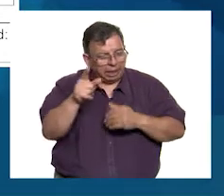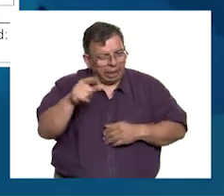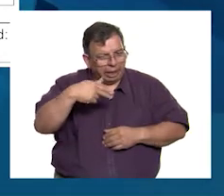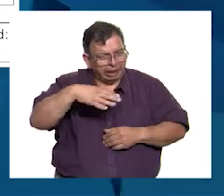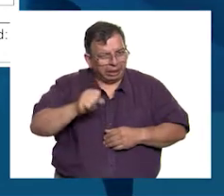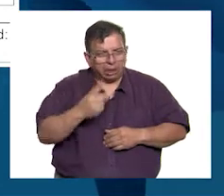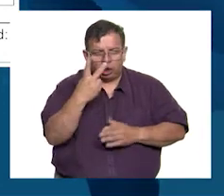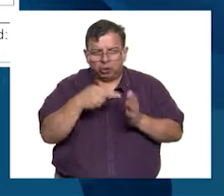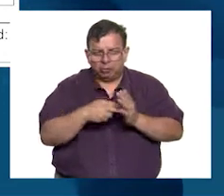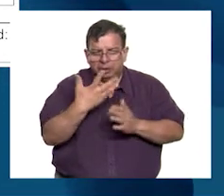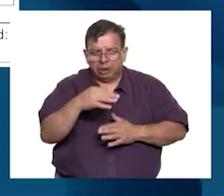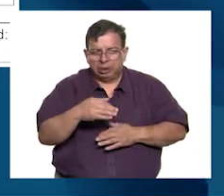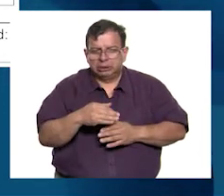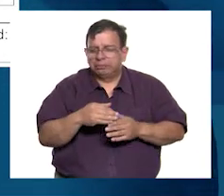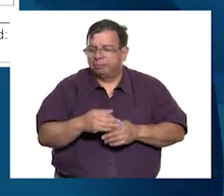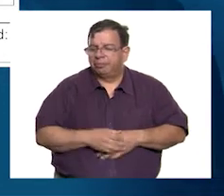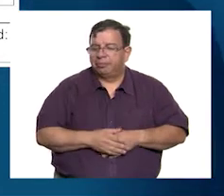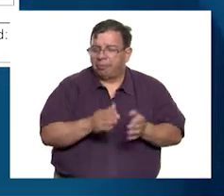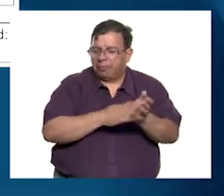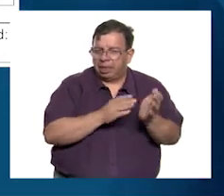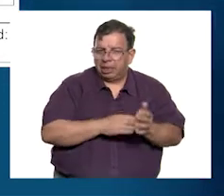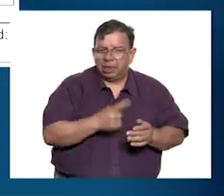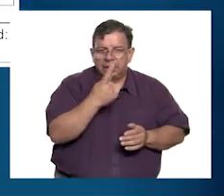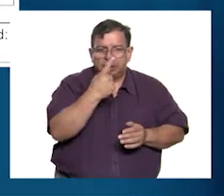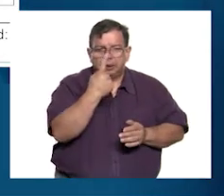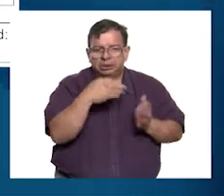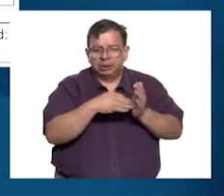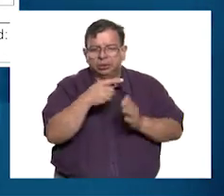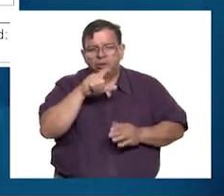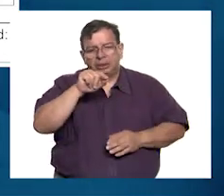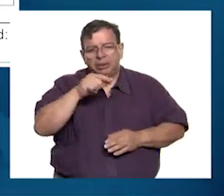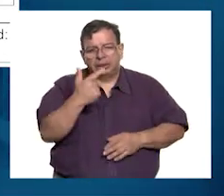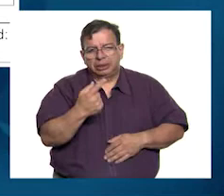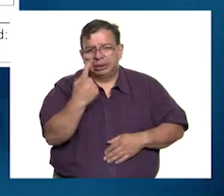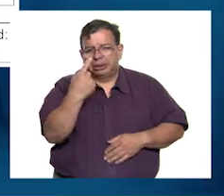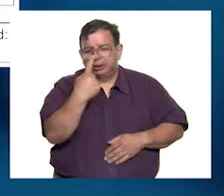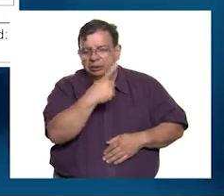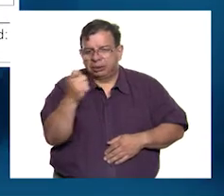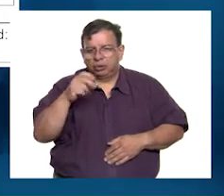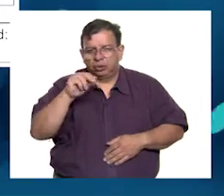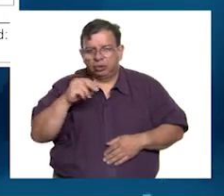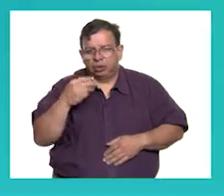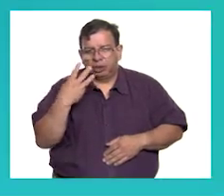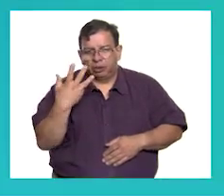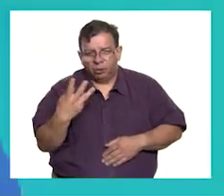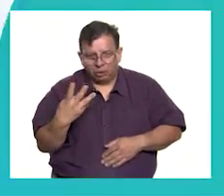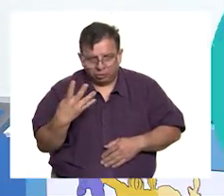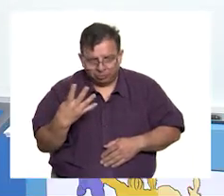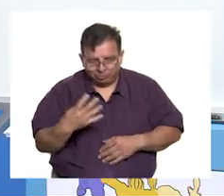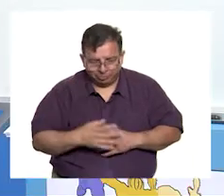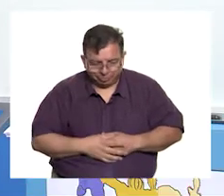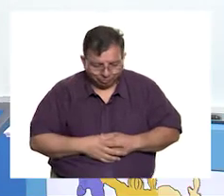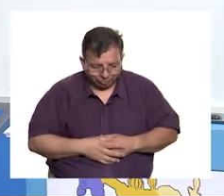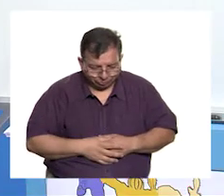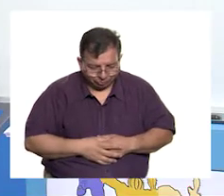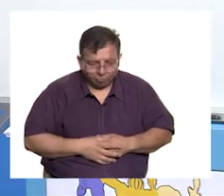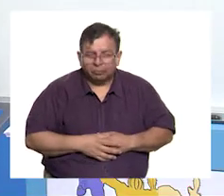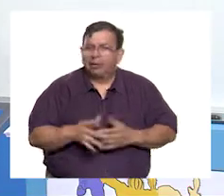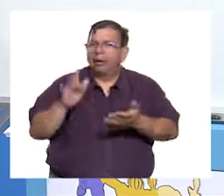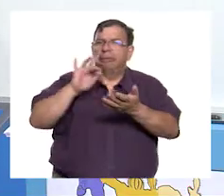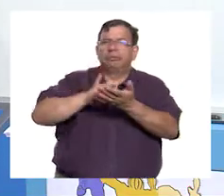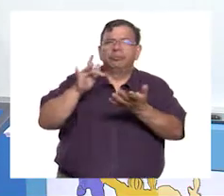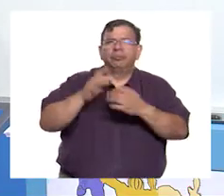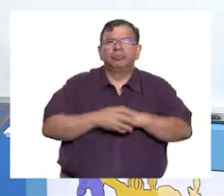2010, páginas de las 177 a las 184. Muy bien, muchas gracias, Juan Carlos.